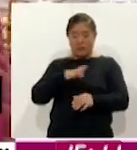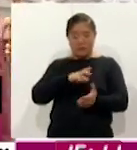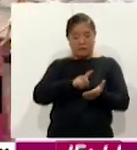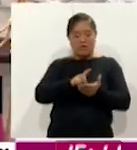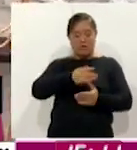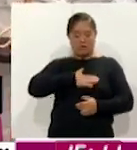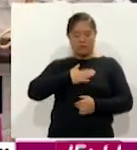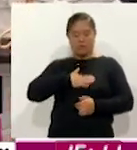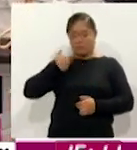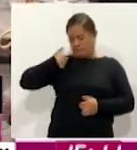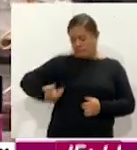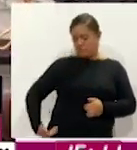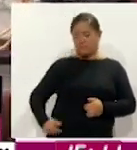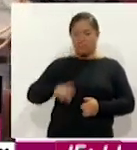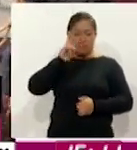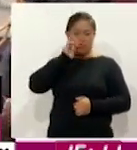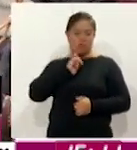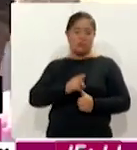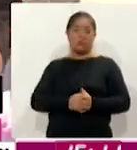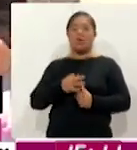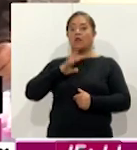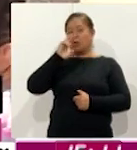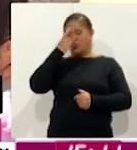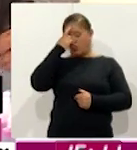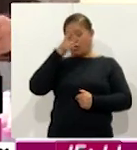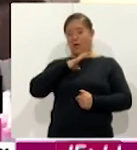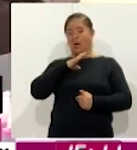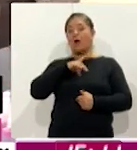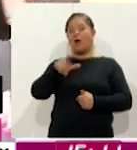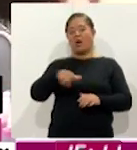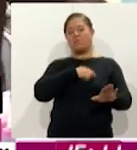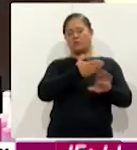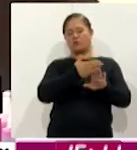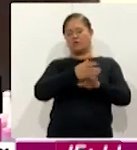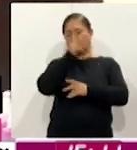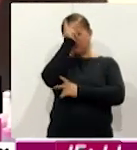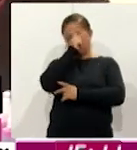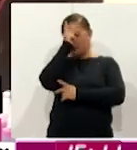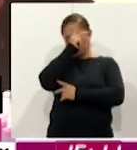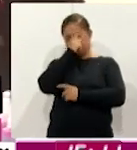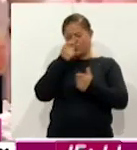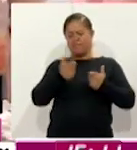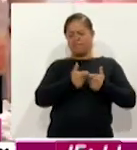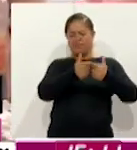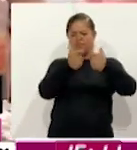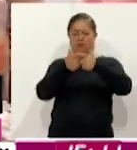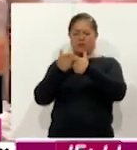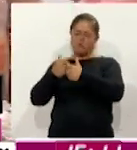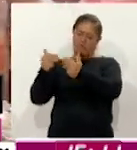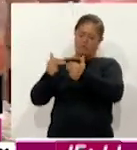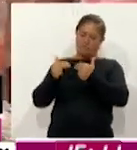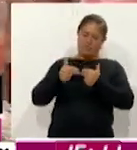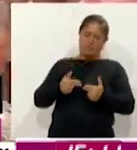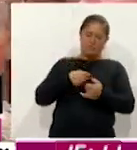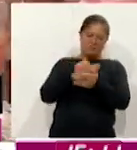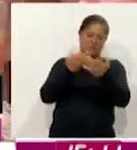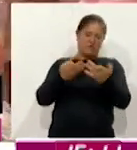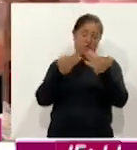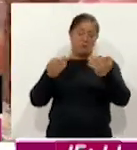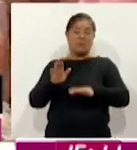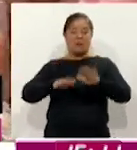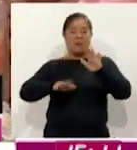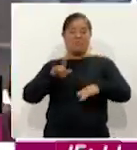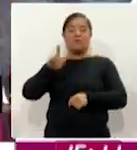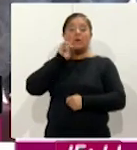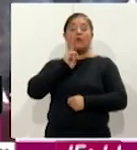como mujer y recordar que hay violencia psicológica, física, económica y patrimonial y que muchas veces no se atreven